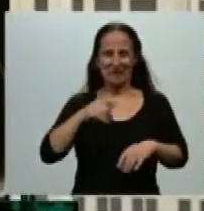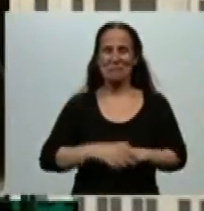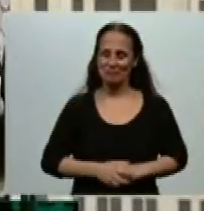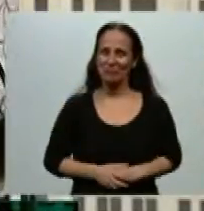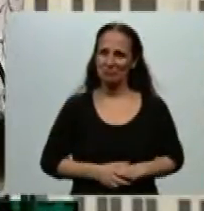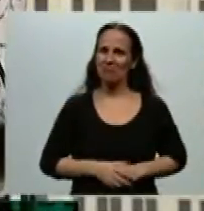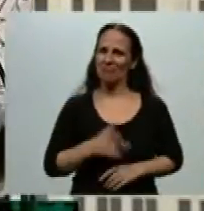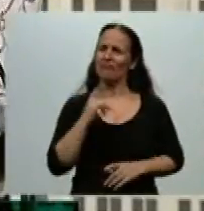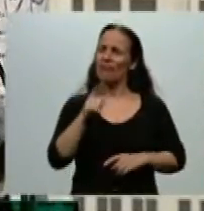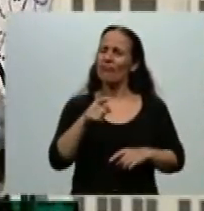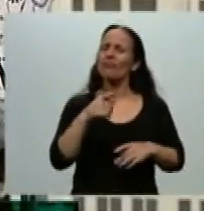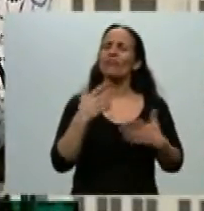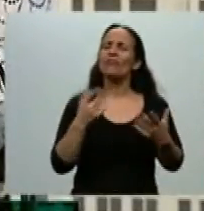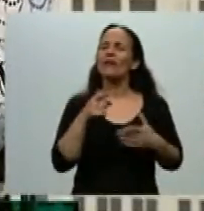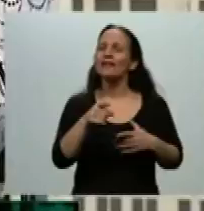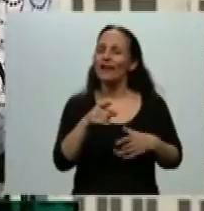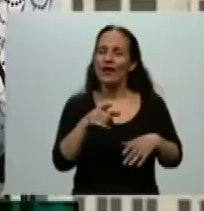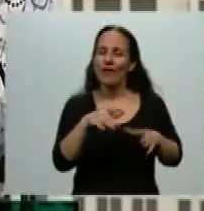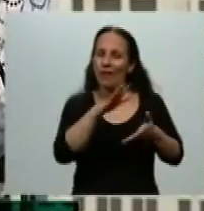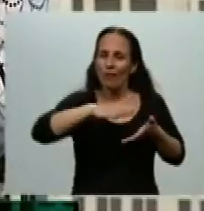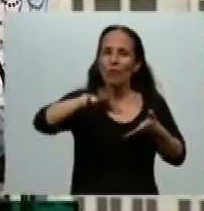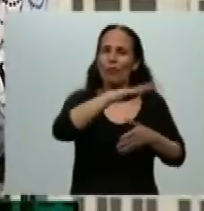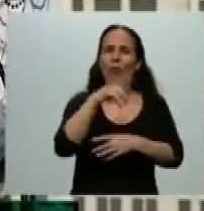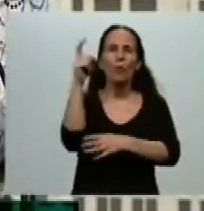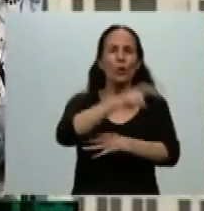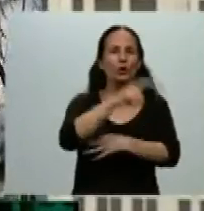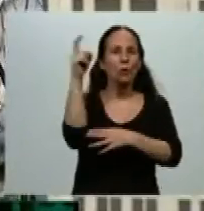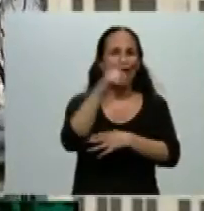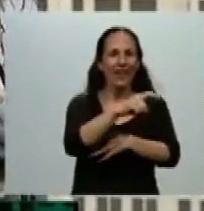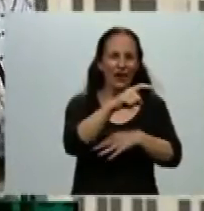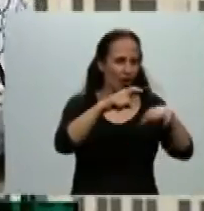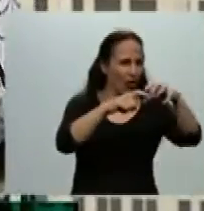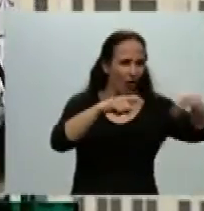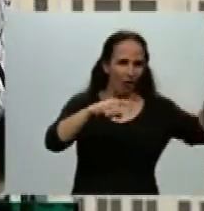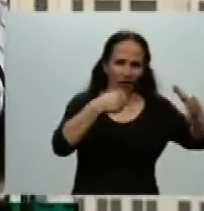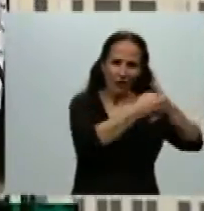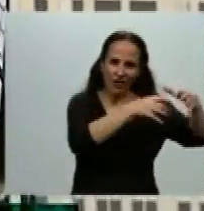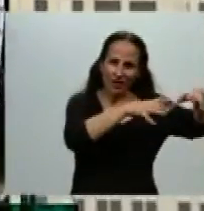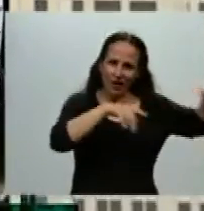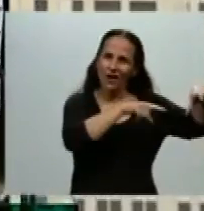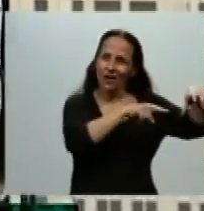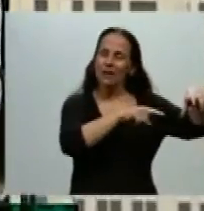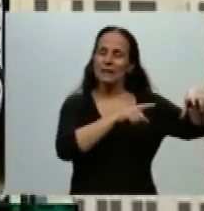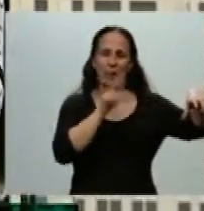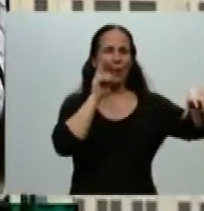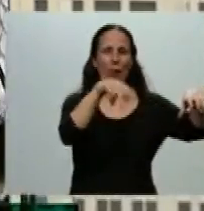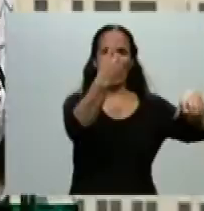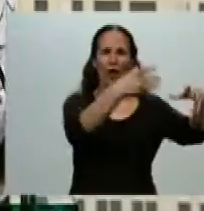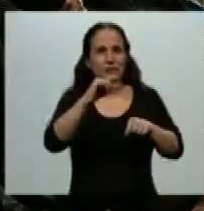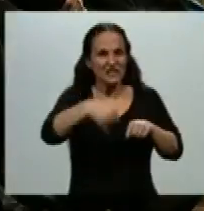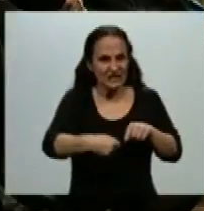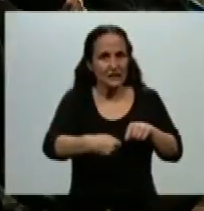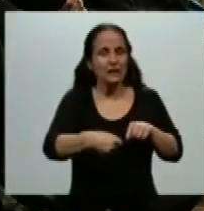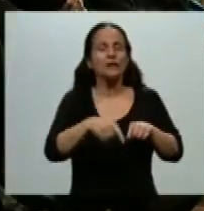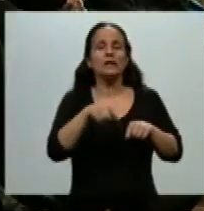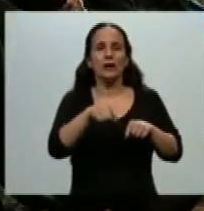que quedaba, la punta, por así decirlo, de Puerto Madero, la isla de Marchi. Acá veo a gremios que, bueno, que